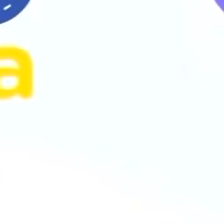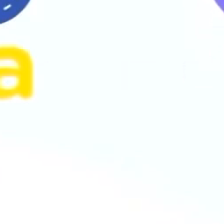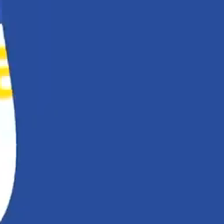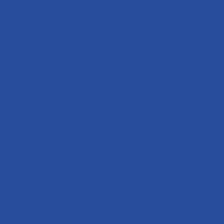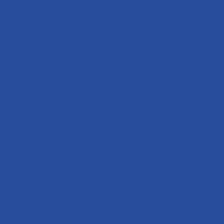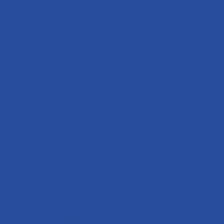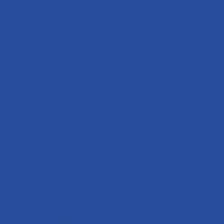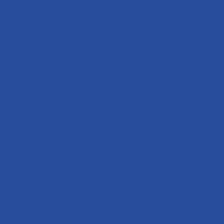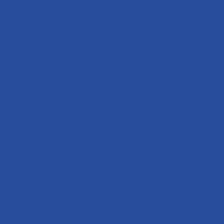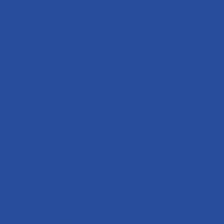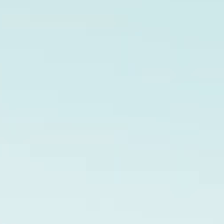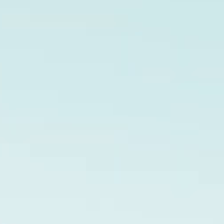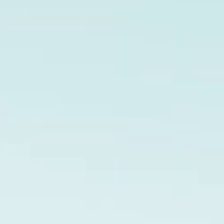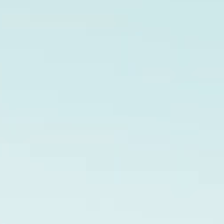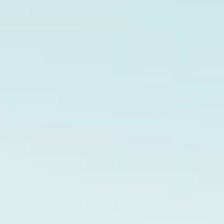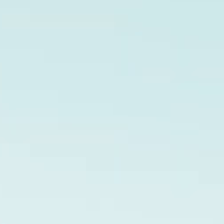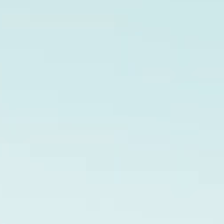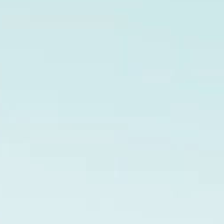casa.